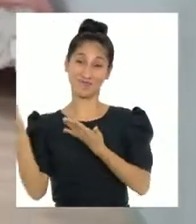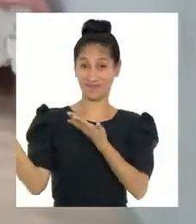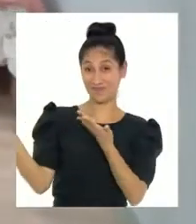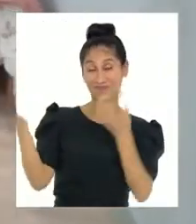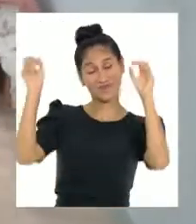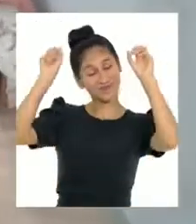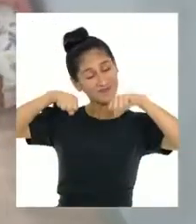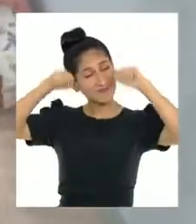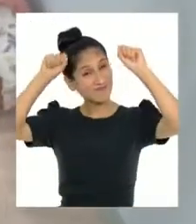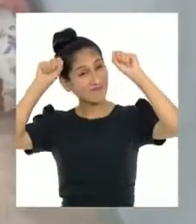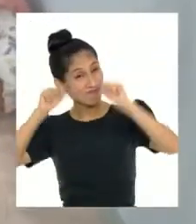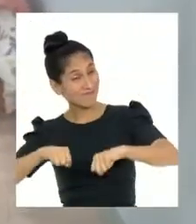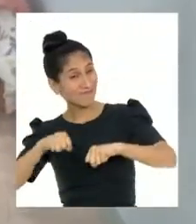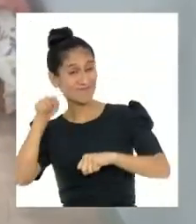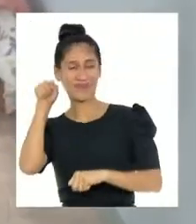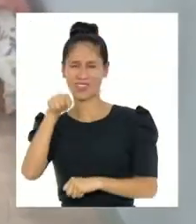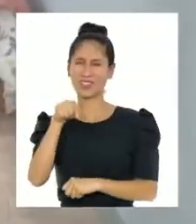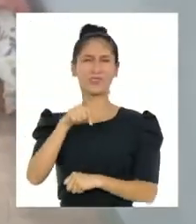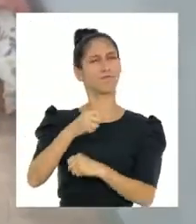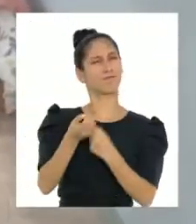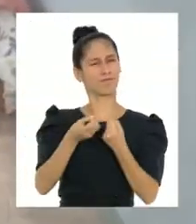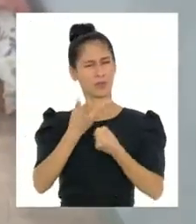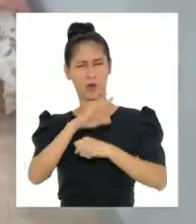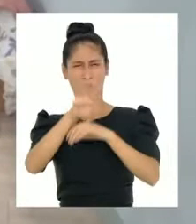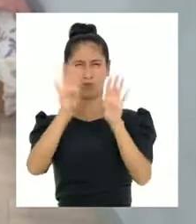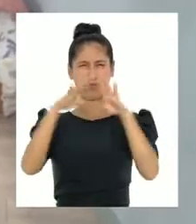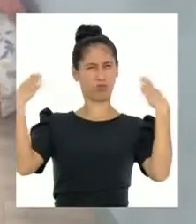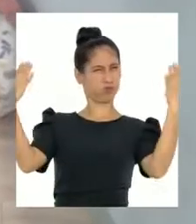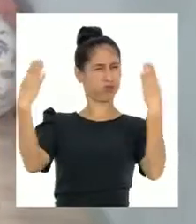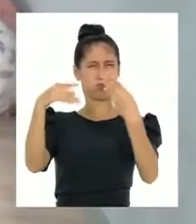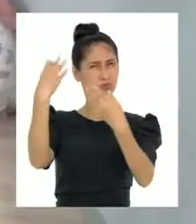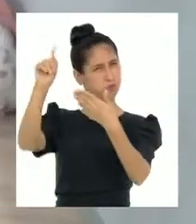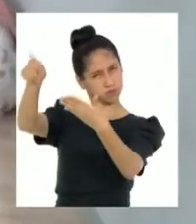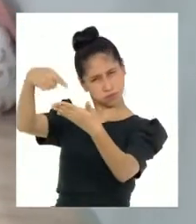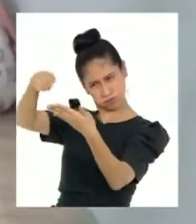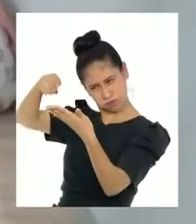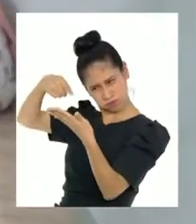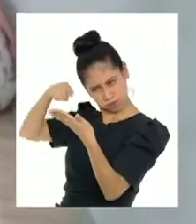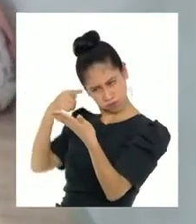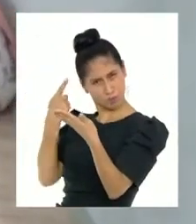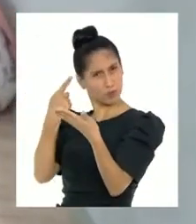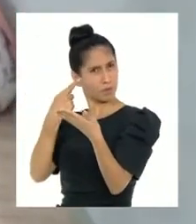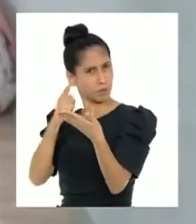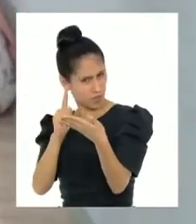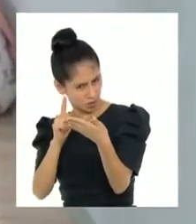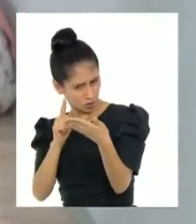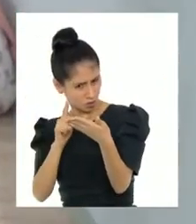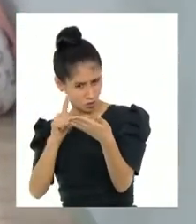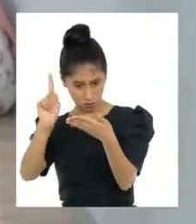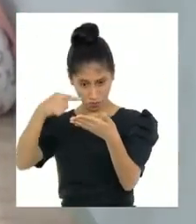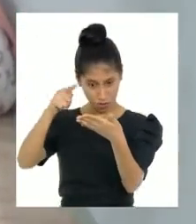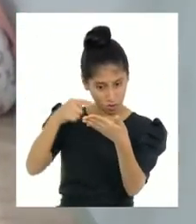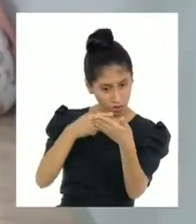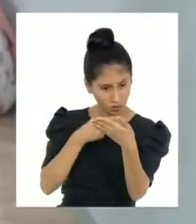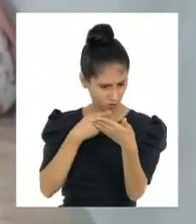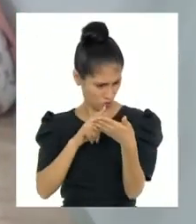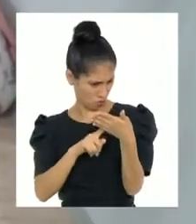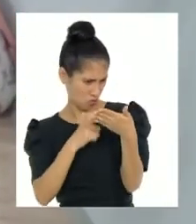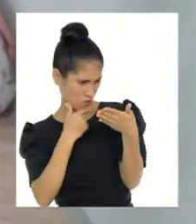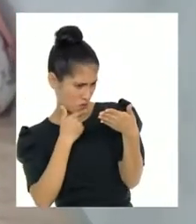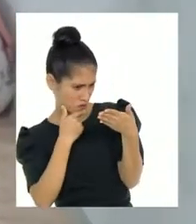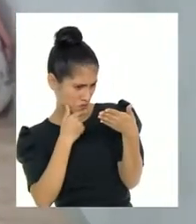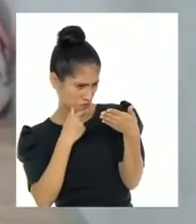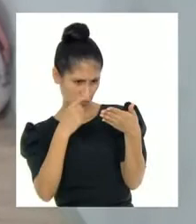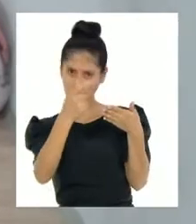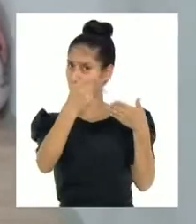Pues sí. Estamos totalmente rodeados de mensajes, pero no todos nos intentan convencer con argumentos